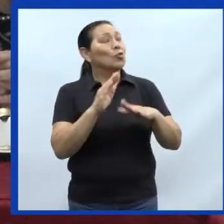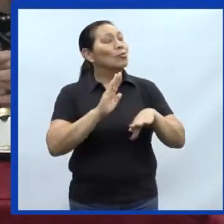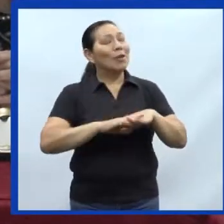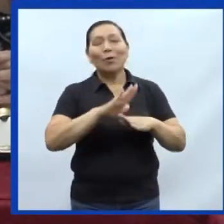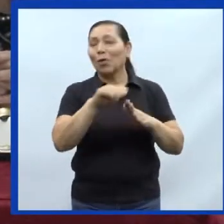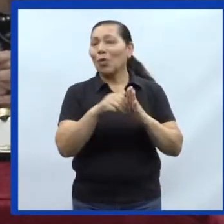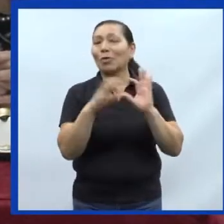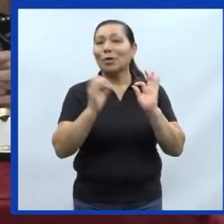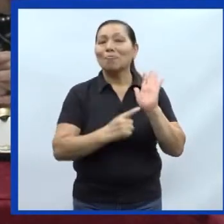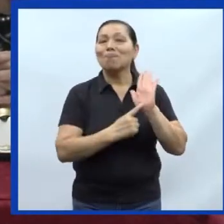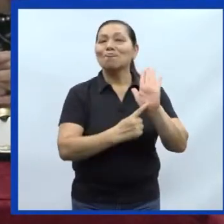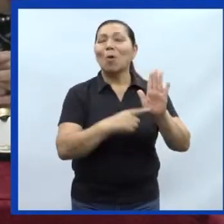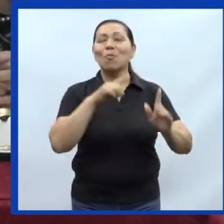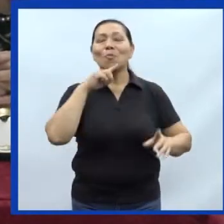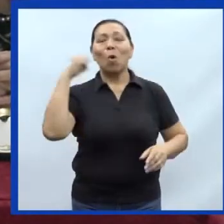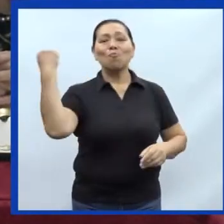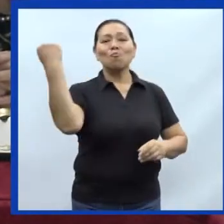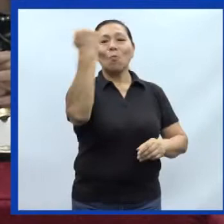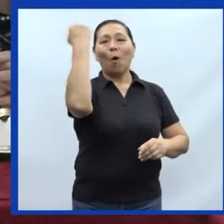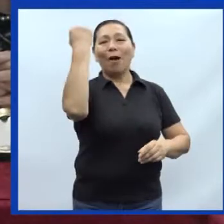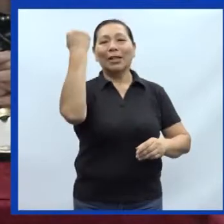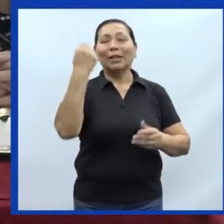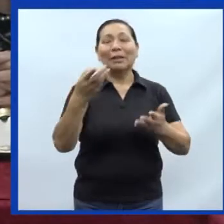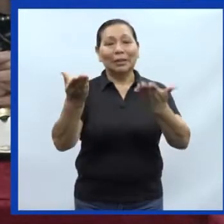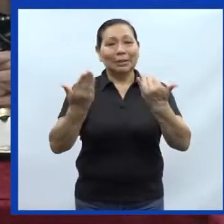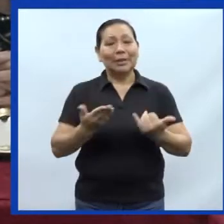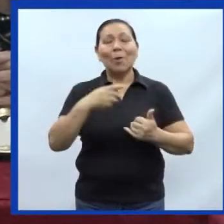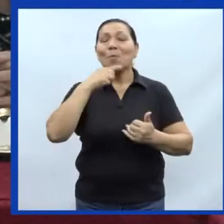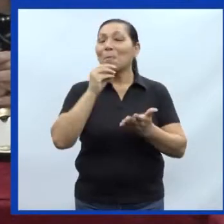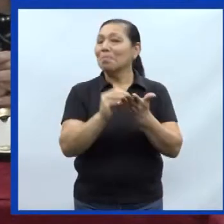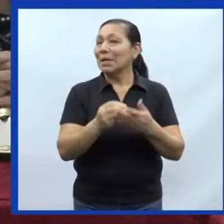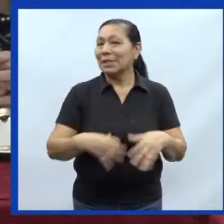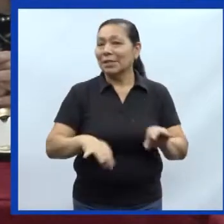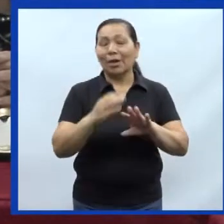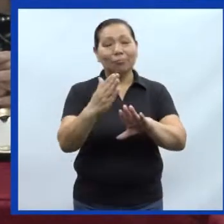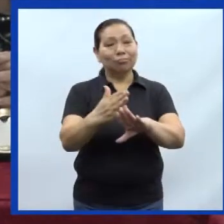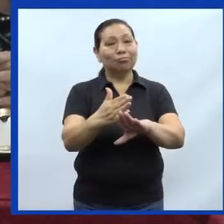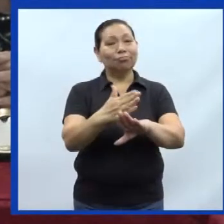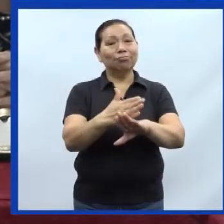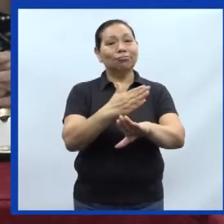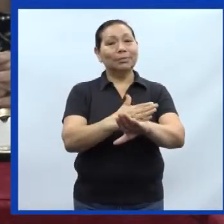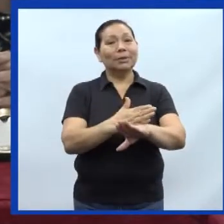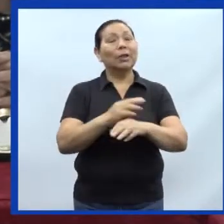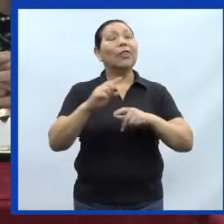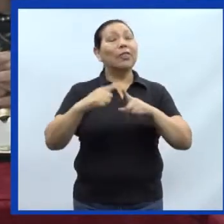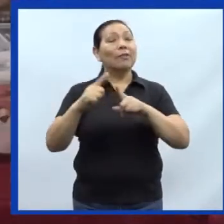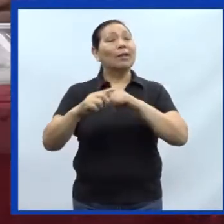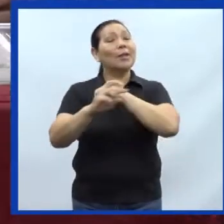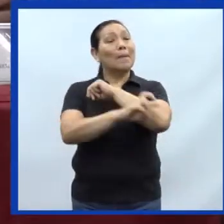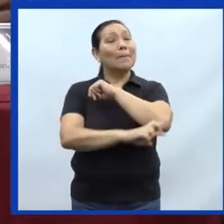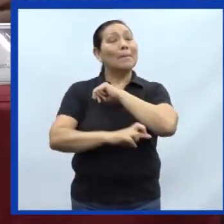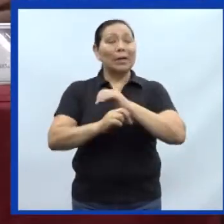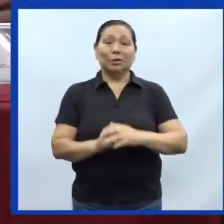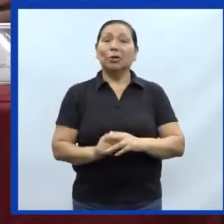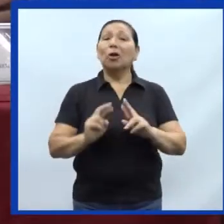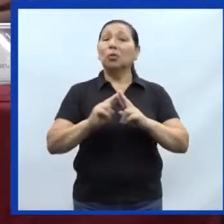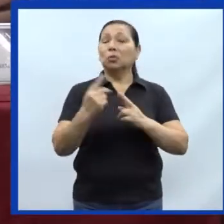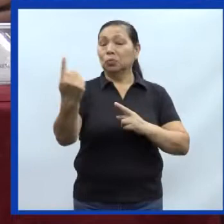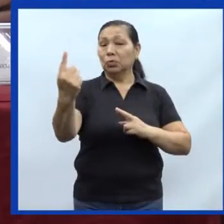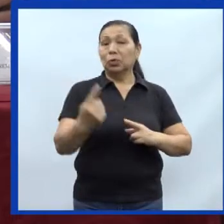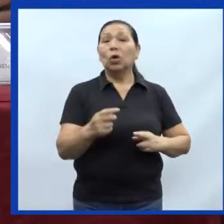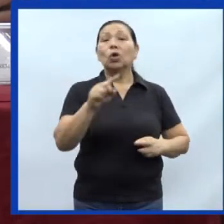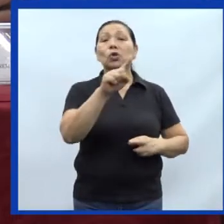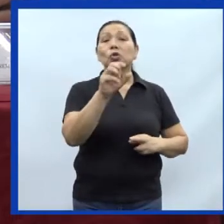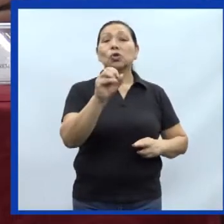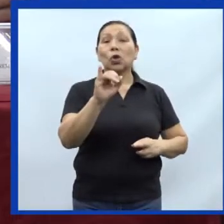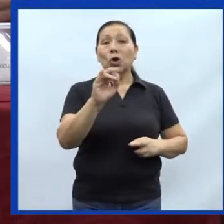todo mostrar el empoderamiento de la mujer, que es el eje central para el desarrollo de los países. Al evento acudieron